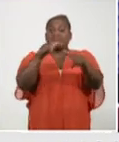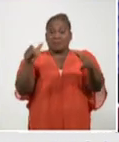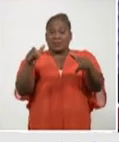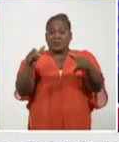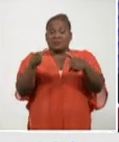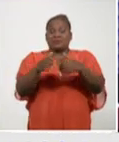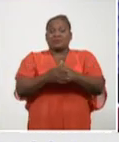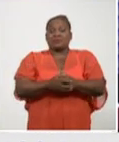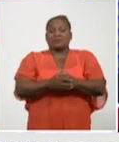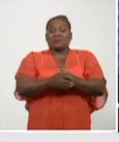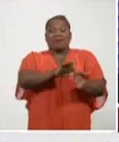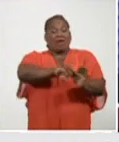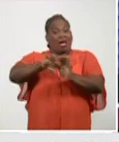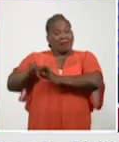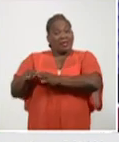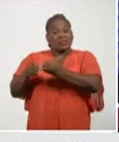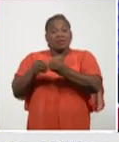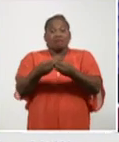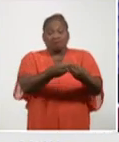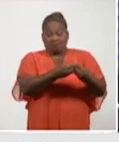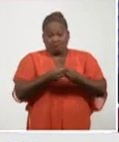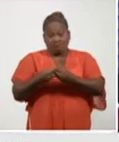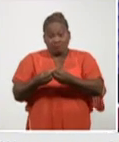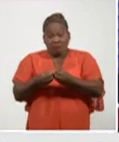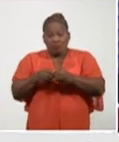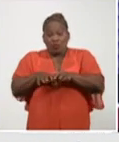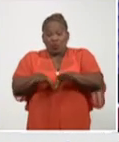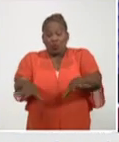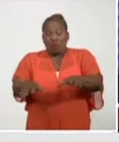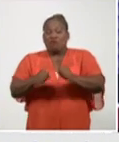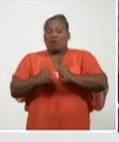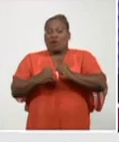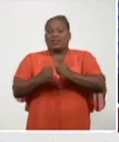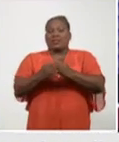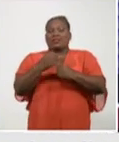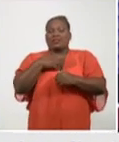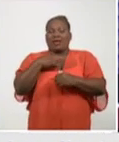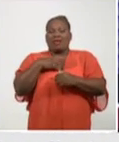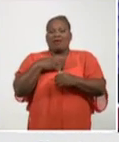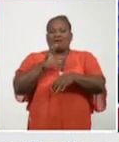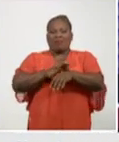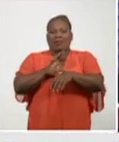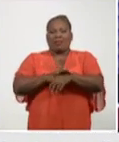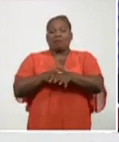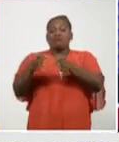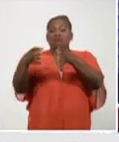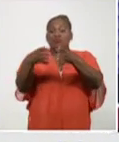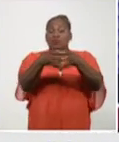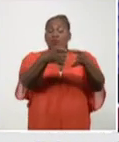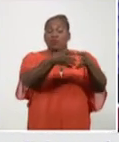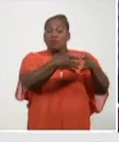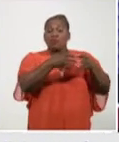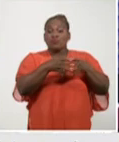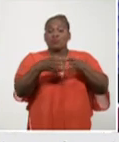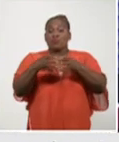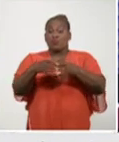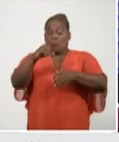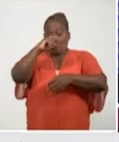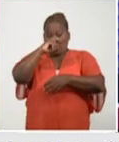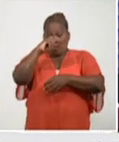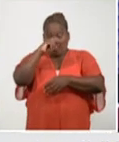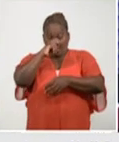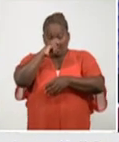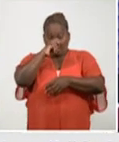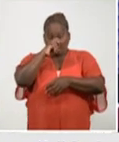que tiene esta enfermedad. Por grupos de edades, nuevamente una cifra muy elevada de menores